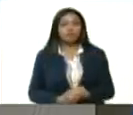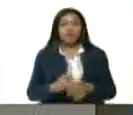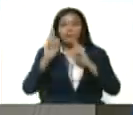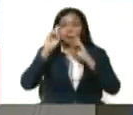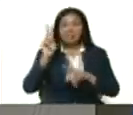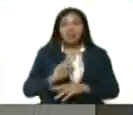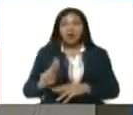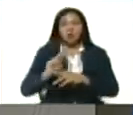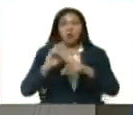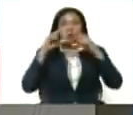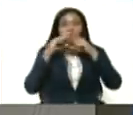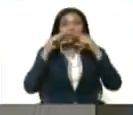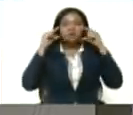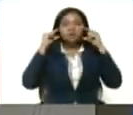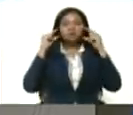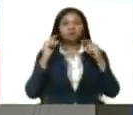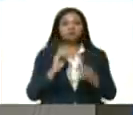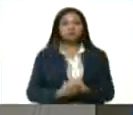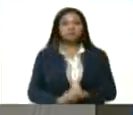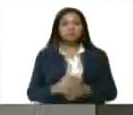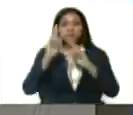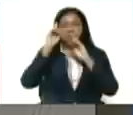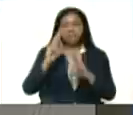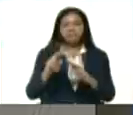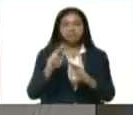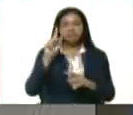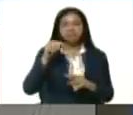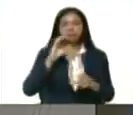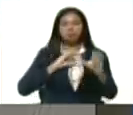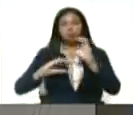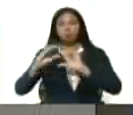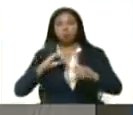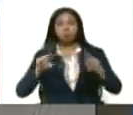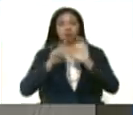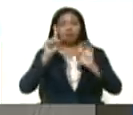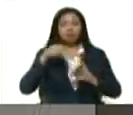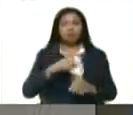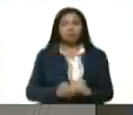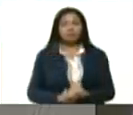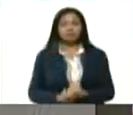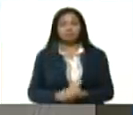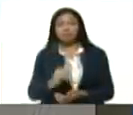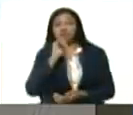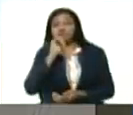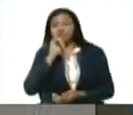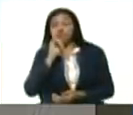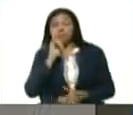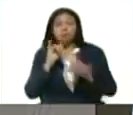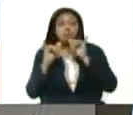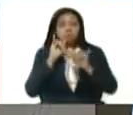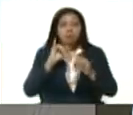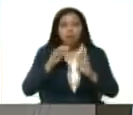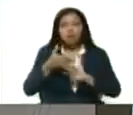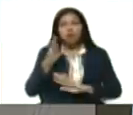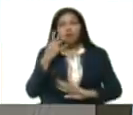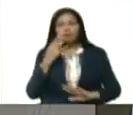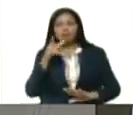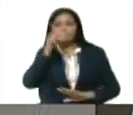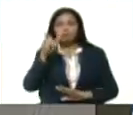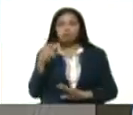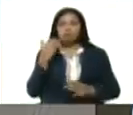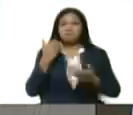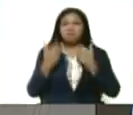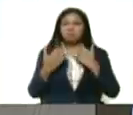del tapabocas, respetar y comunicar, reportar cuando se presente alguna persona